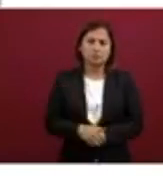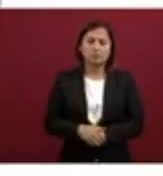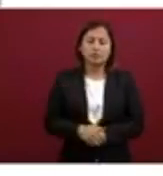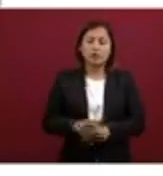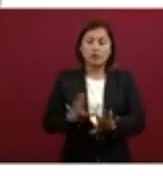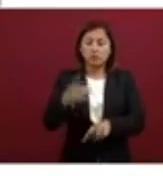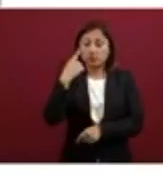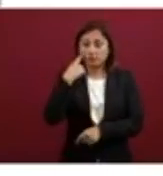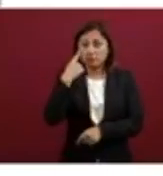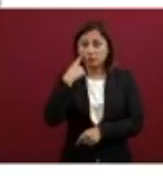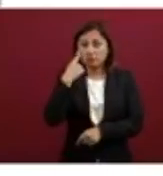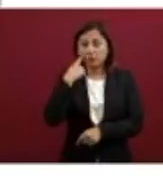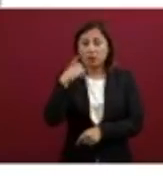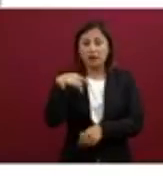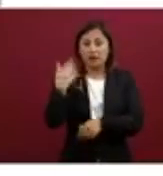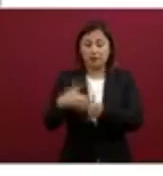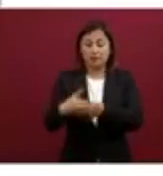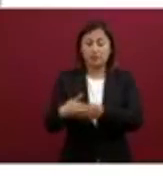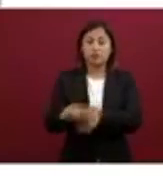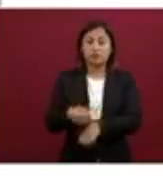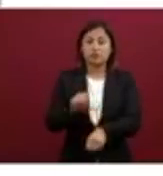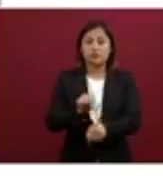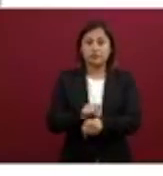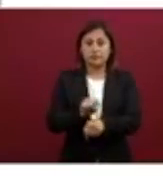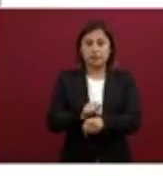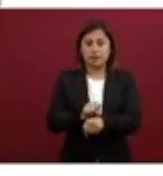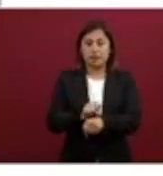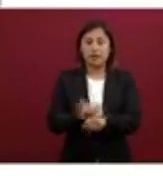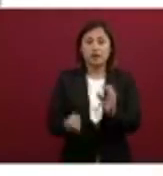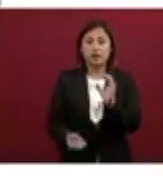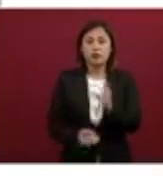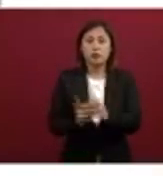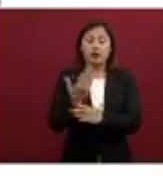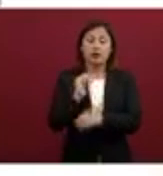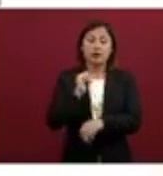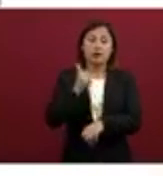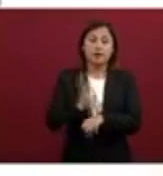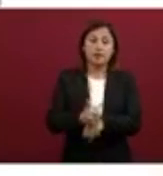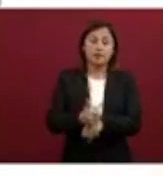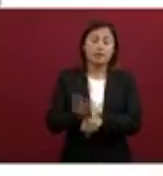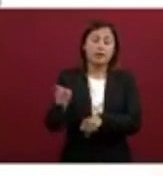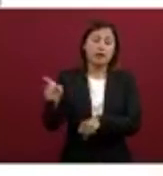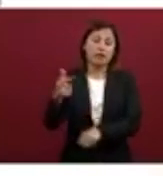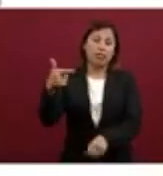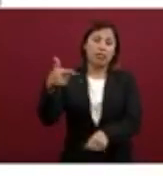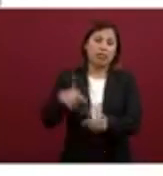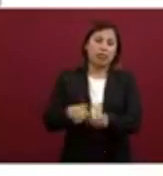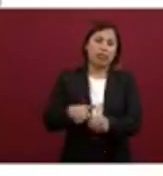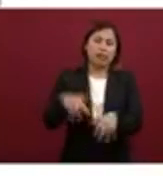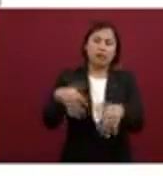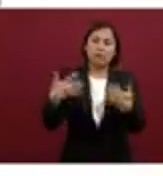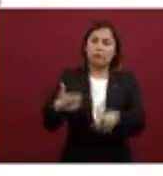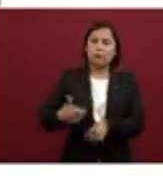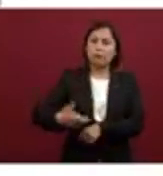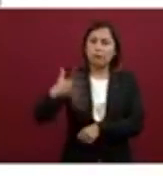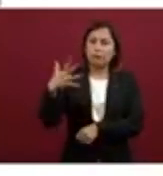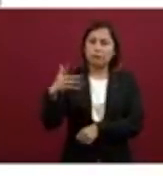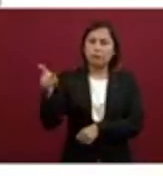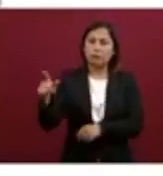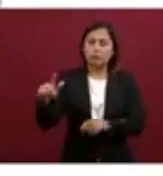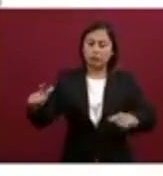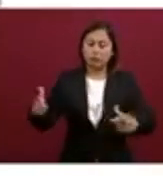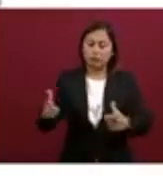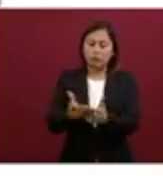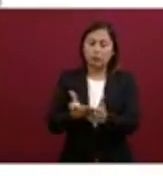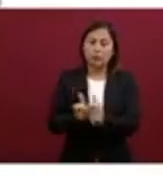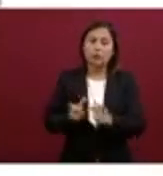que se estrena esta semana malamente con las gasolineras más careras del país, un grupo de Guanajuato,